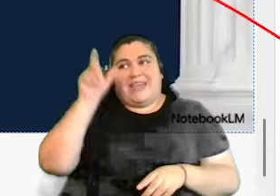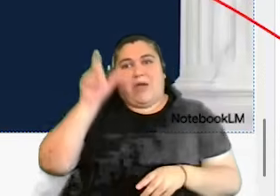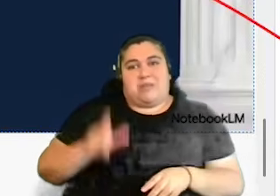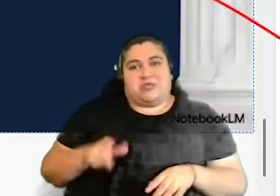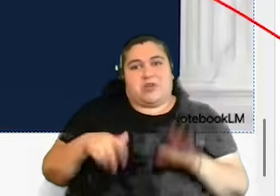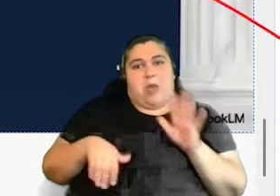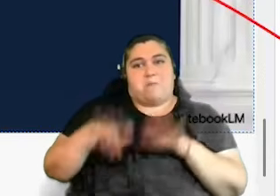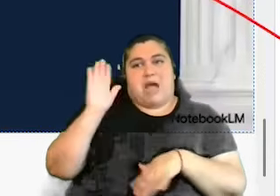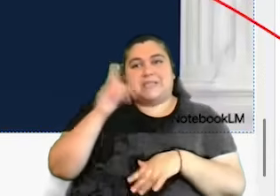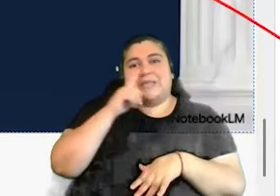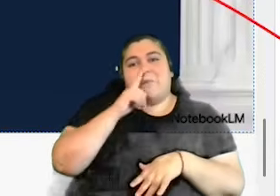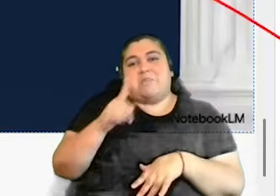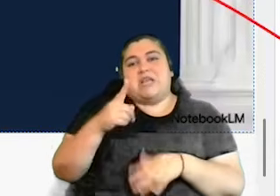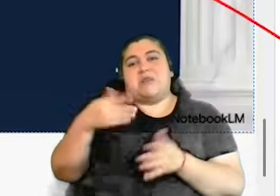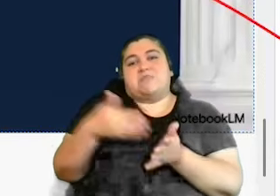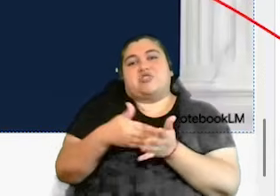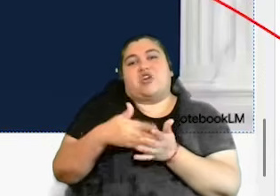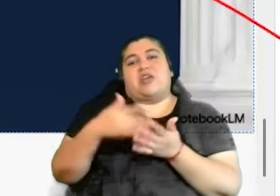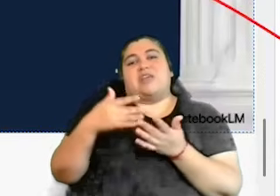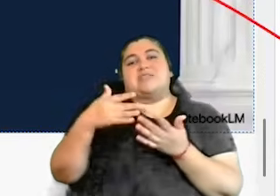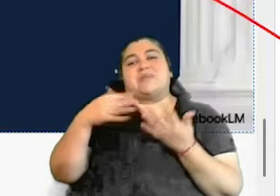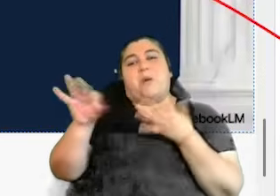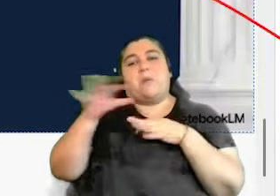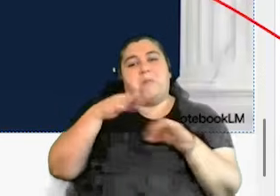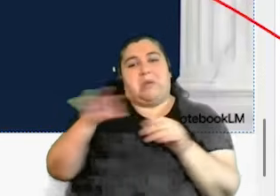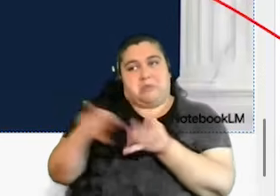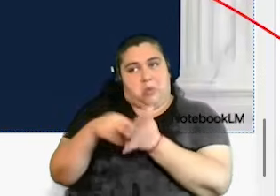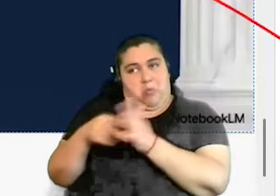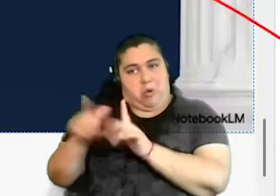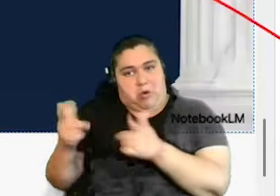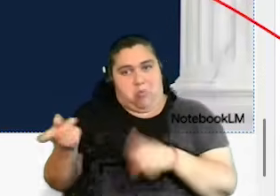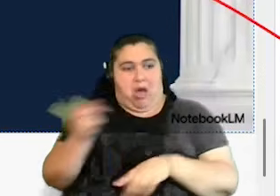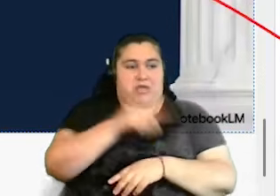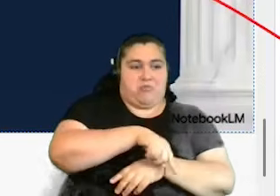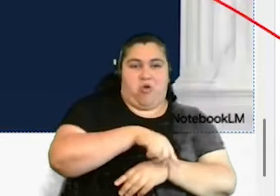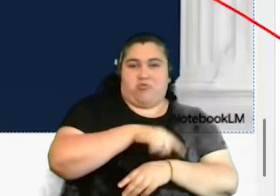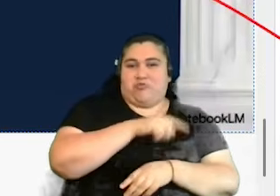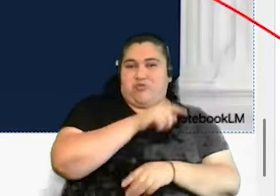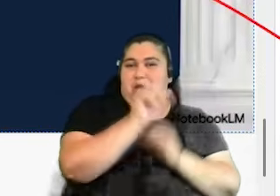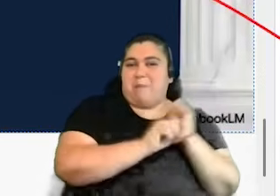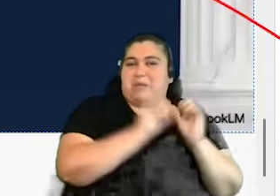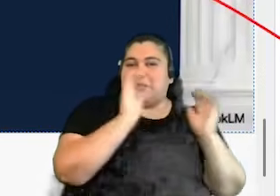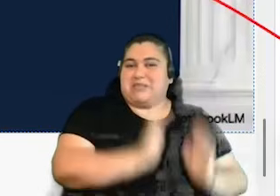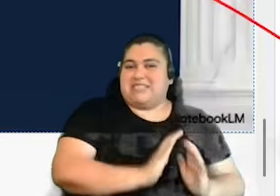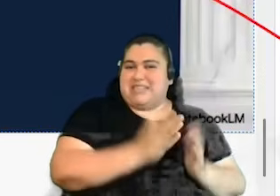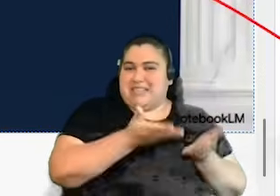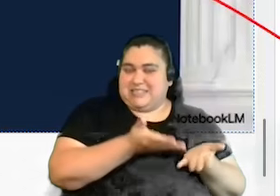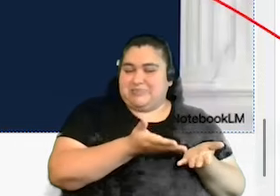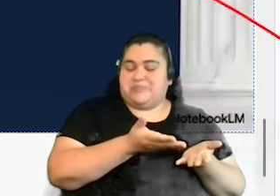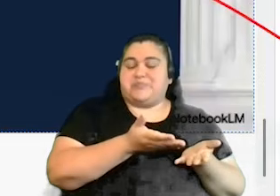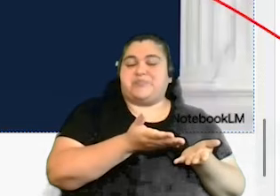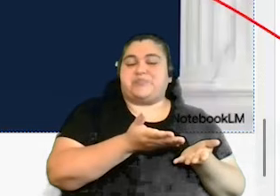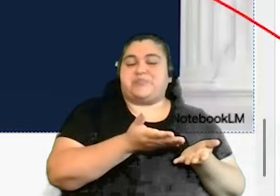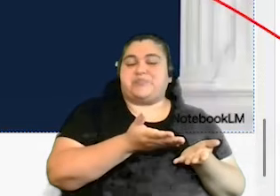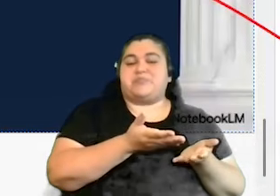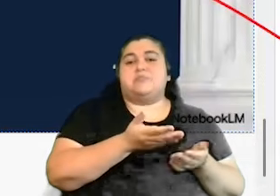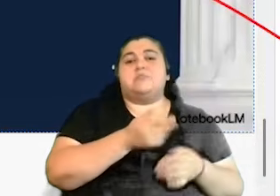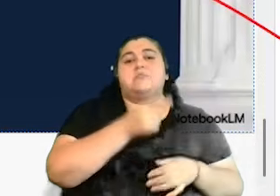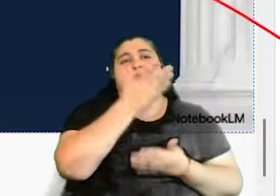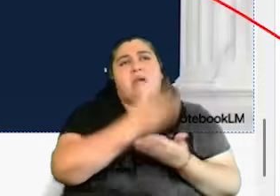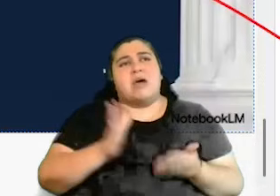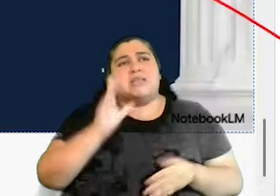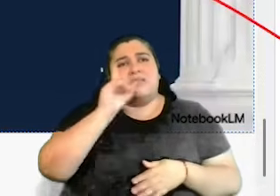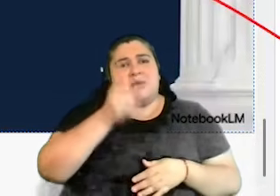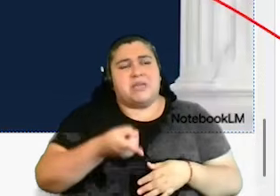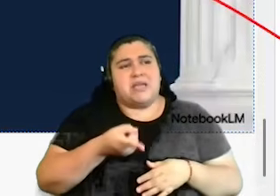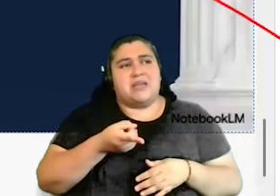de los 1.000 millones de ventas no tendría tanto problema como el que está más abajo. Y por otro lado, eh, eh, te